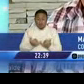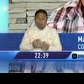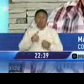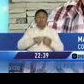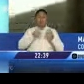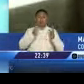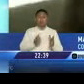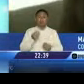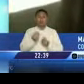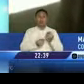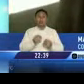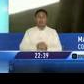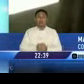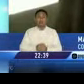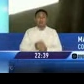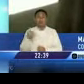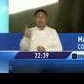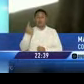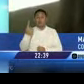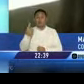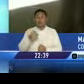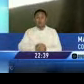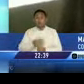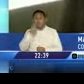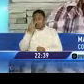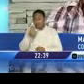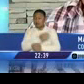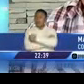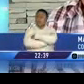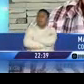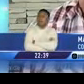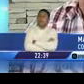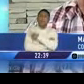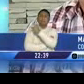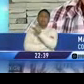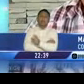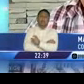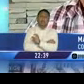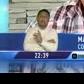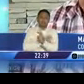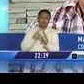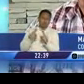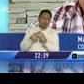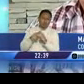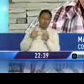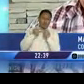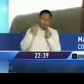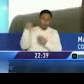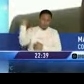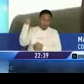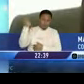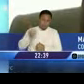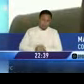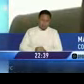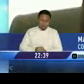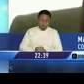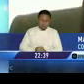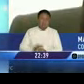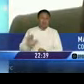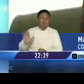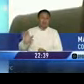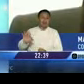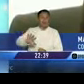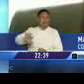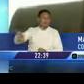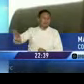quiteños es fijarse porque sea una persona conocida públicamente. Me parece que eso hay que